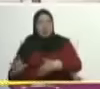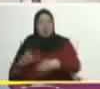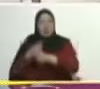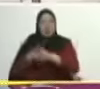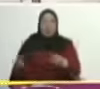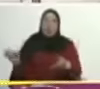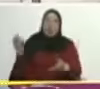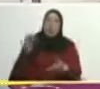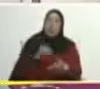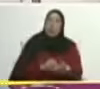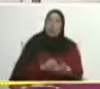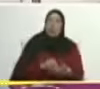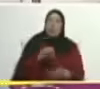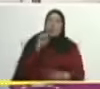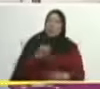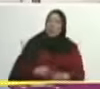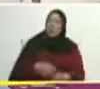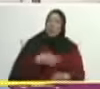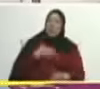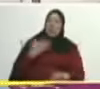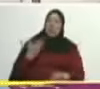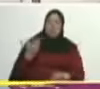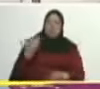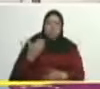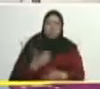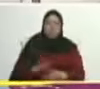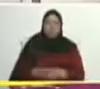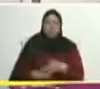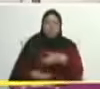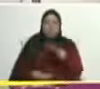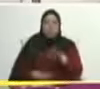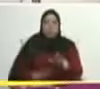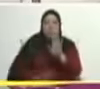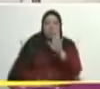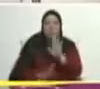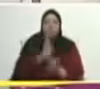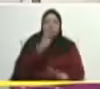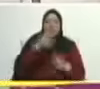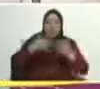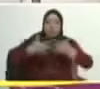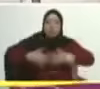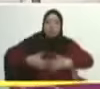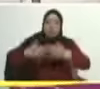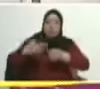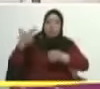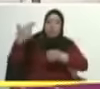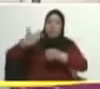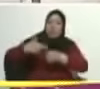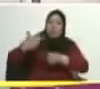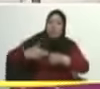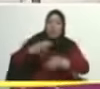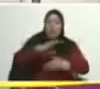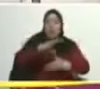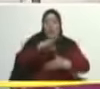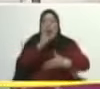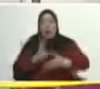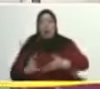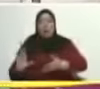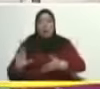pero volveremos. Estamos volviendo. Y Petrocaribe volverá a ser el esplendor que